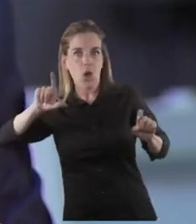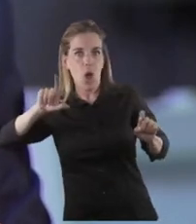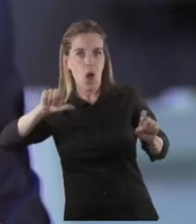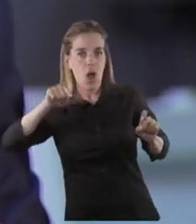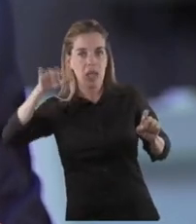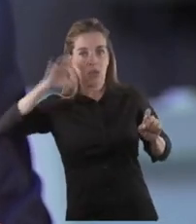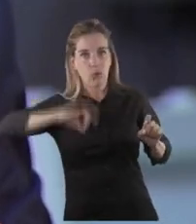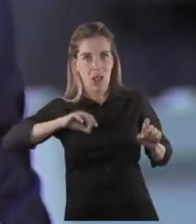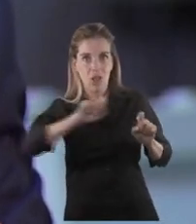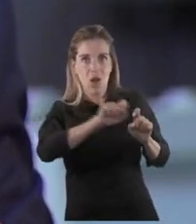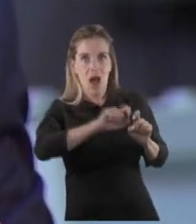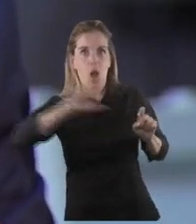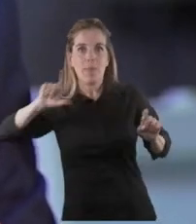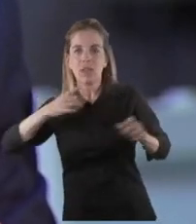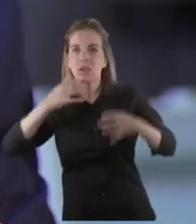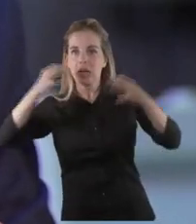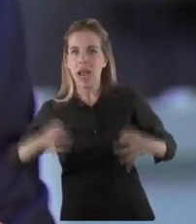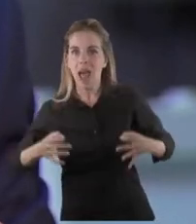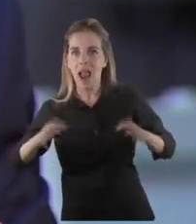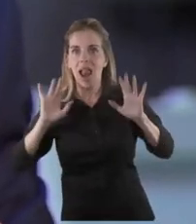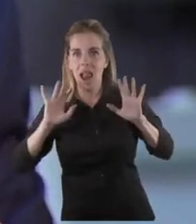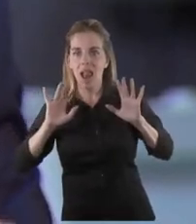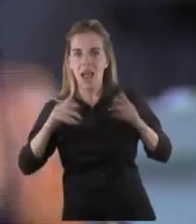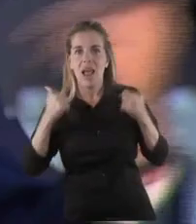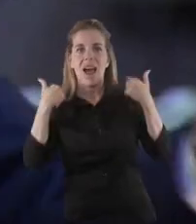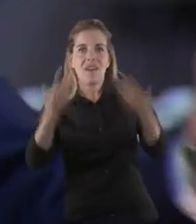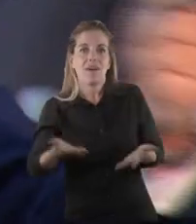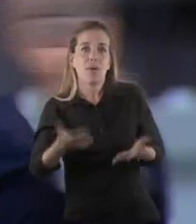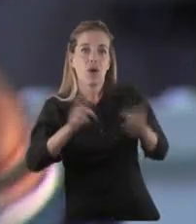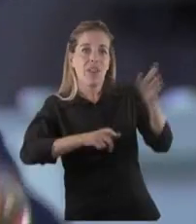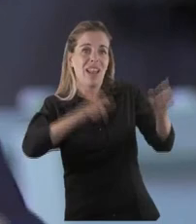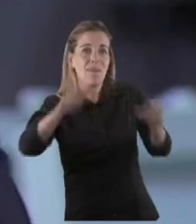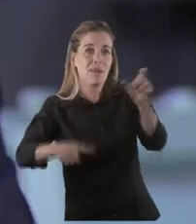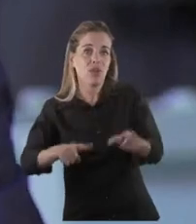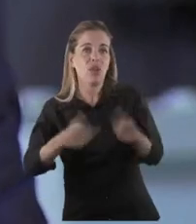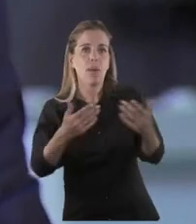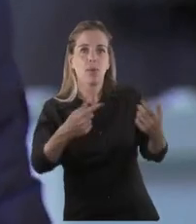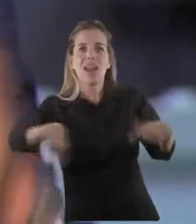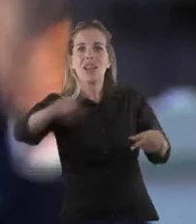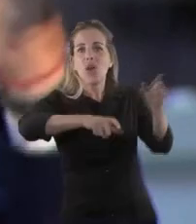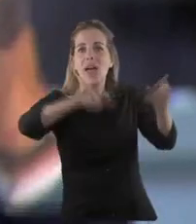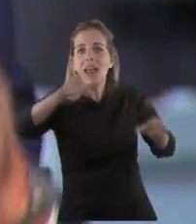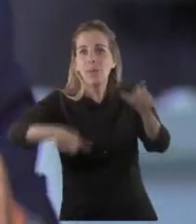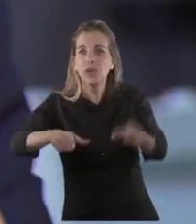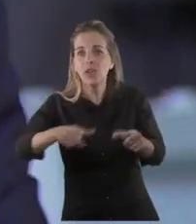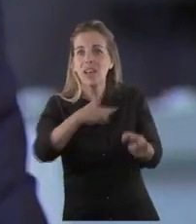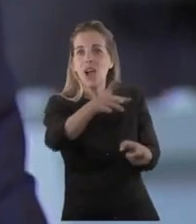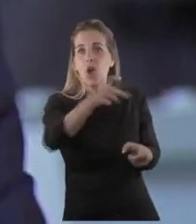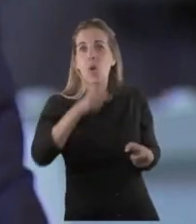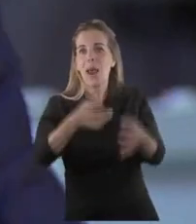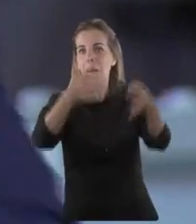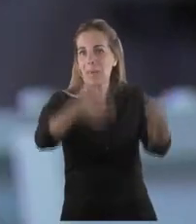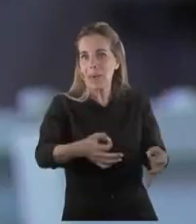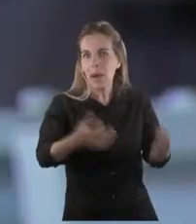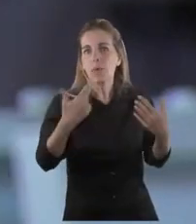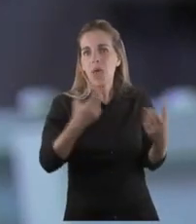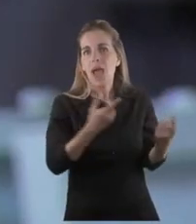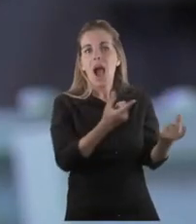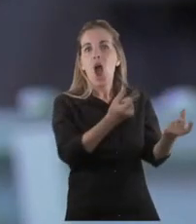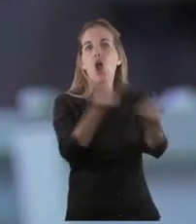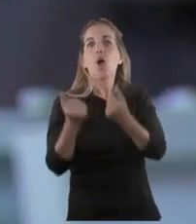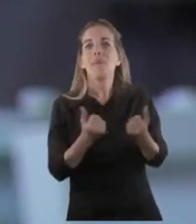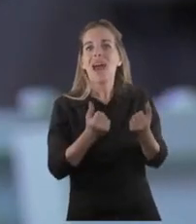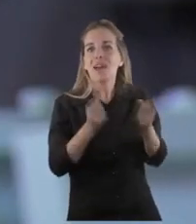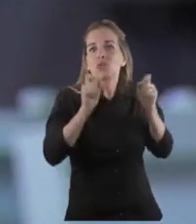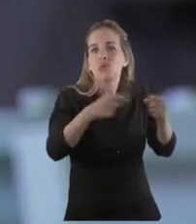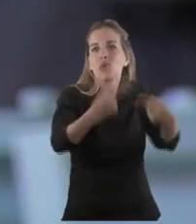ese salario, el aumento real, favorecía el consumo y favorecía la producción interna. Claro que fue importante. Ahora, entre